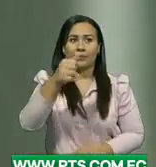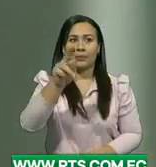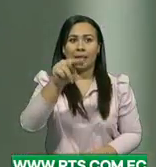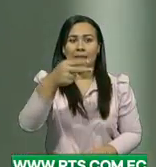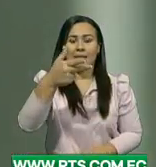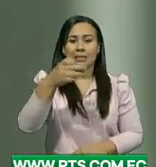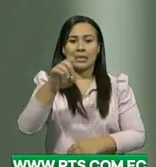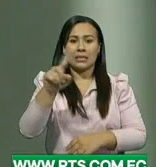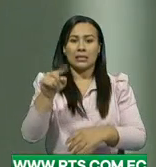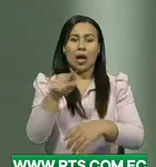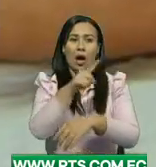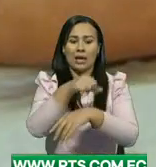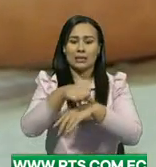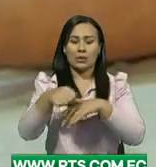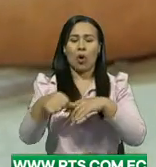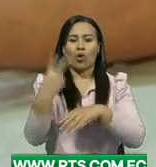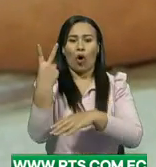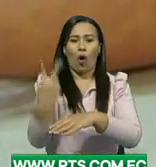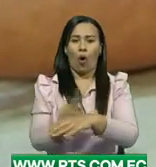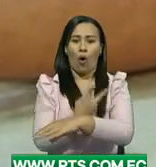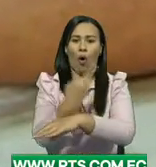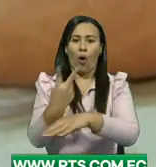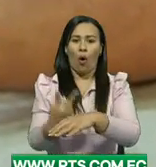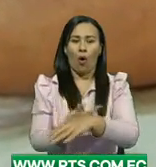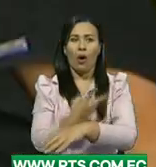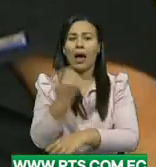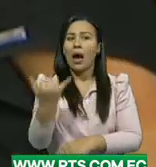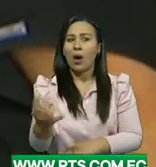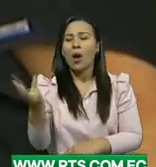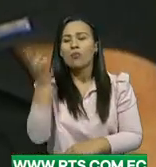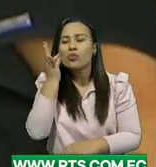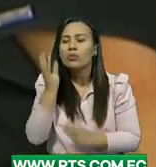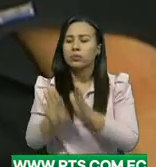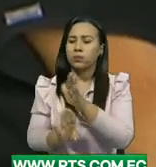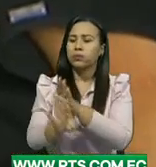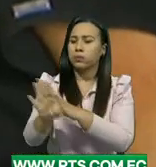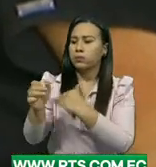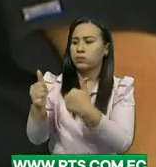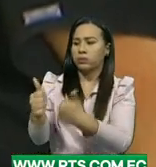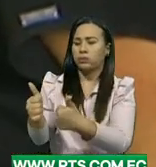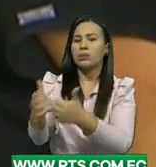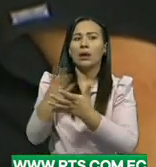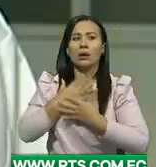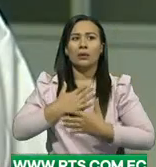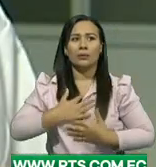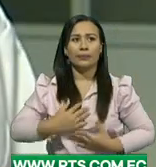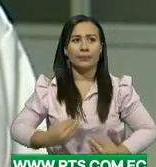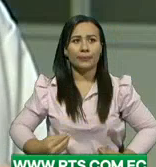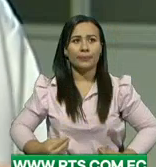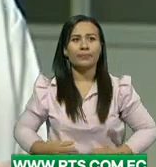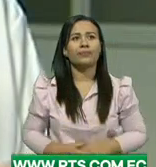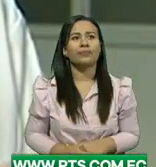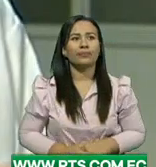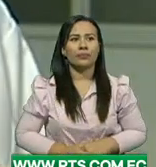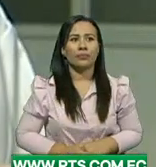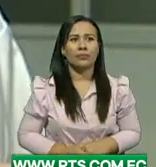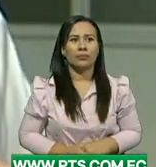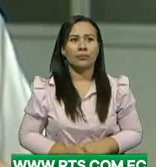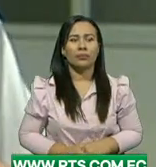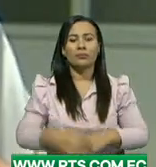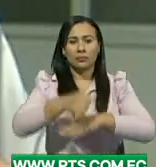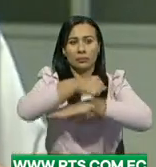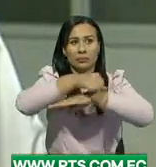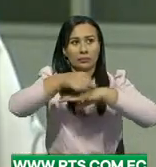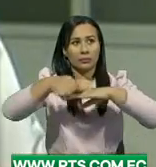Nos comenta que luego de 2 horas la paciente presenta una buena mejoría. Y de ahí se lo llevó al